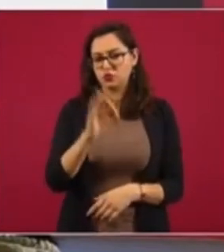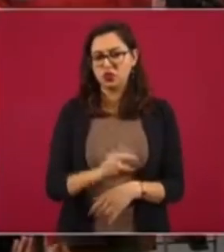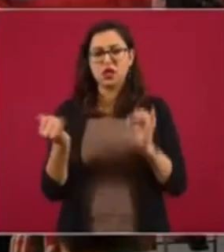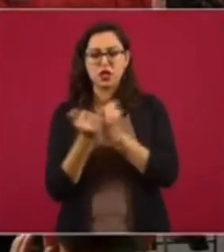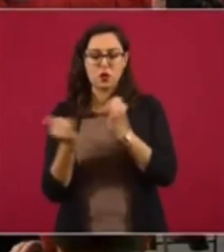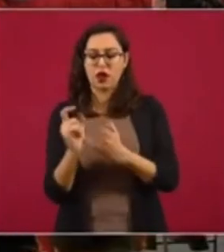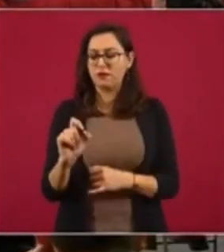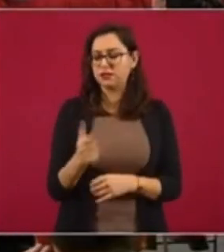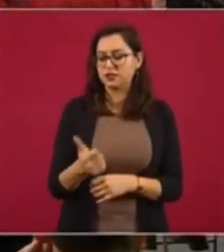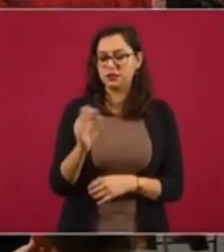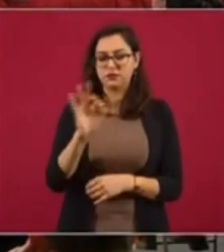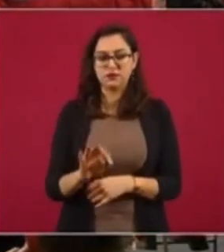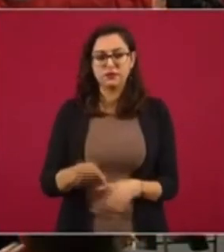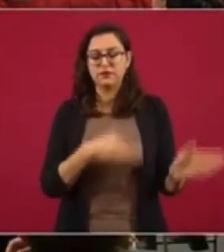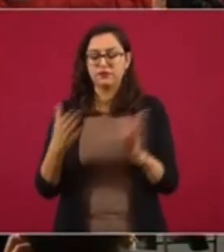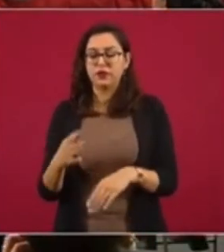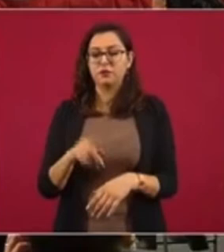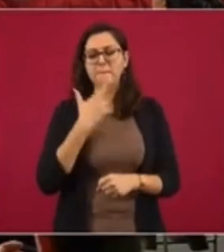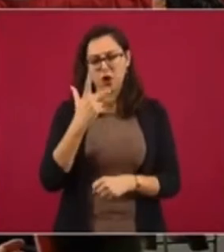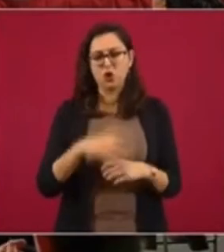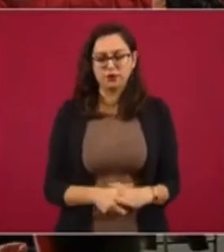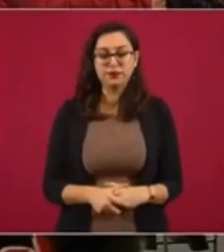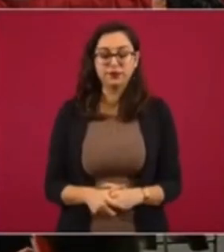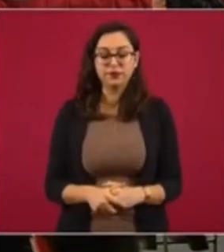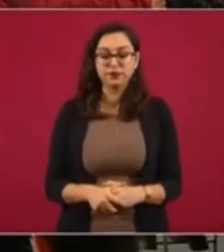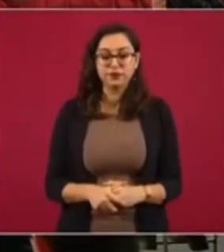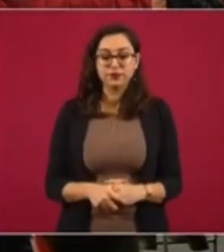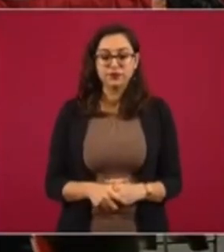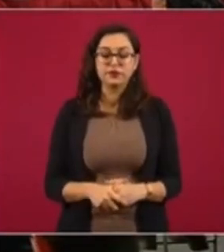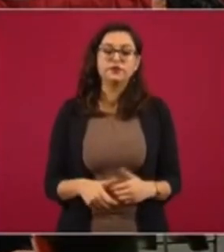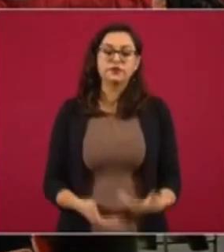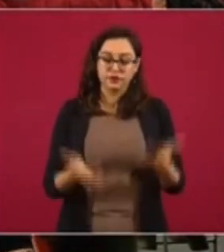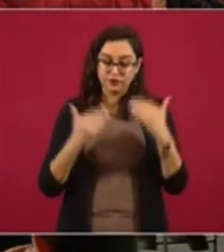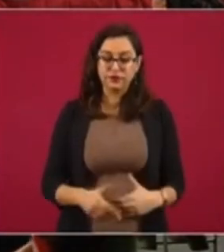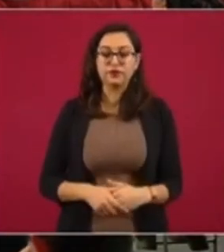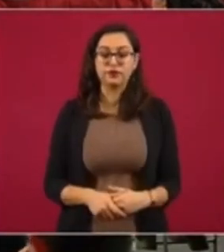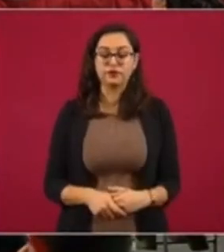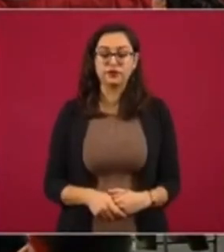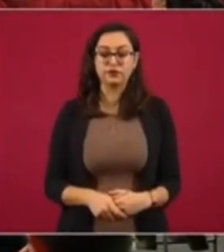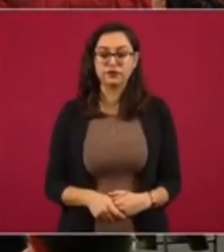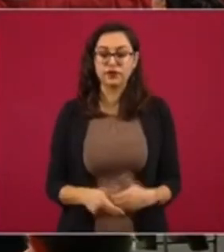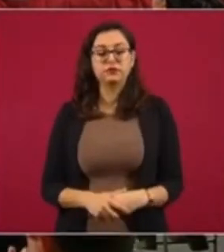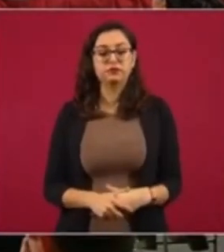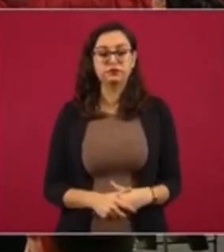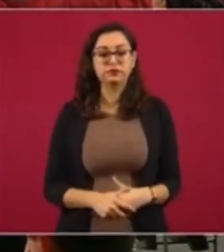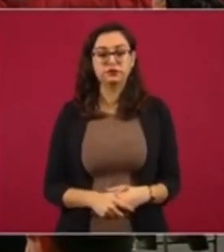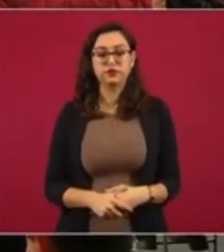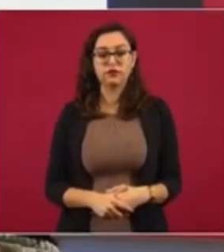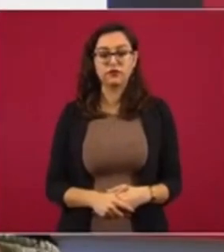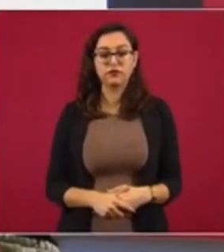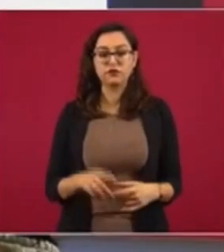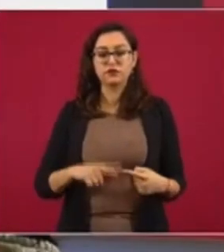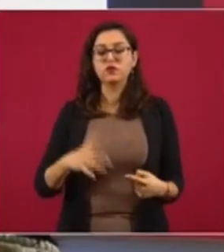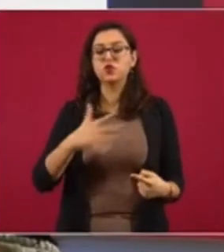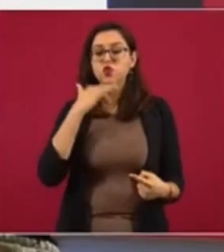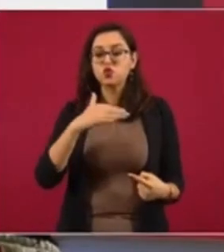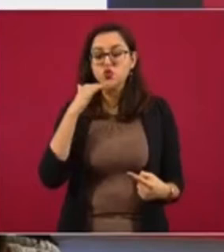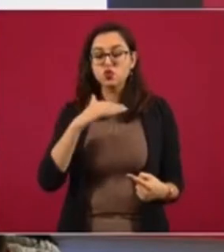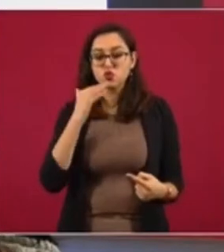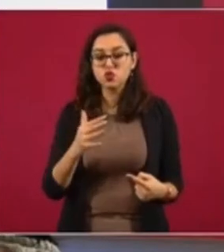Igual, 26.5. Peor, 31.8. ¿Cuál cree usted que es el principal problema del país? Corrupción,